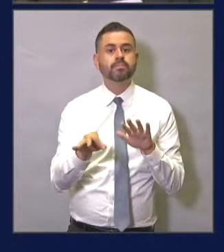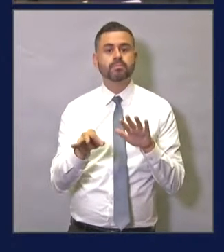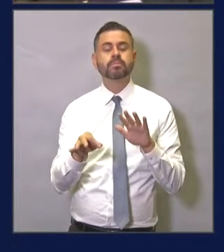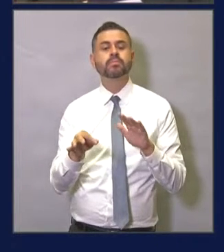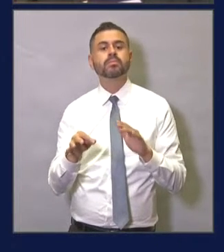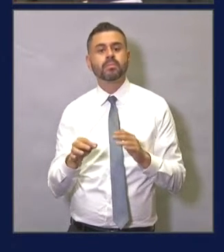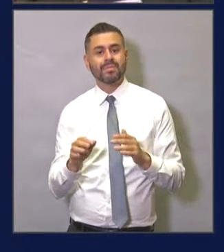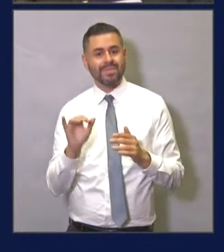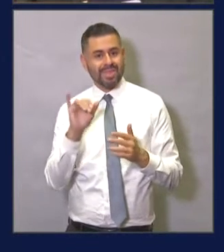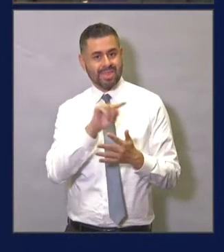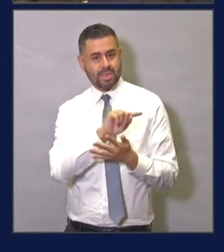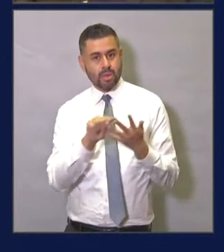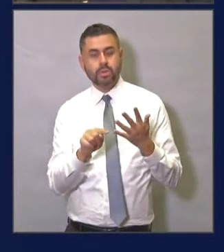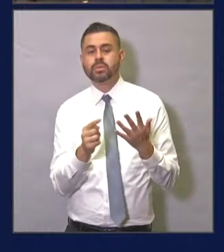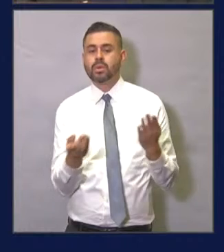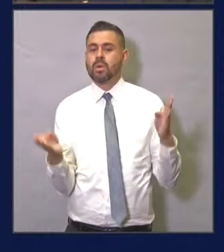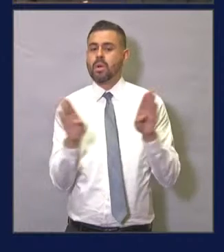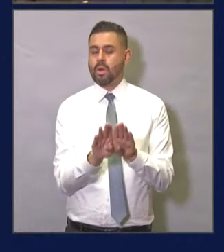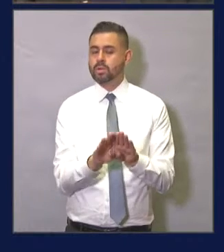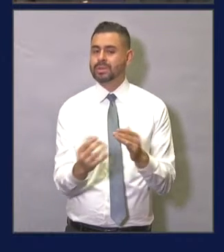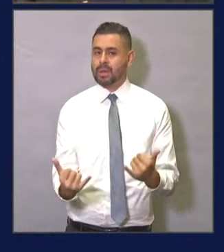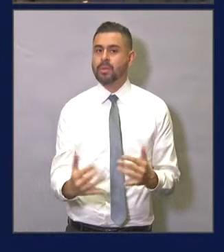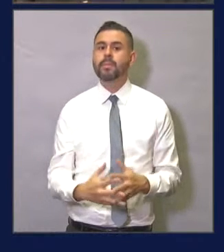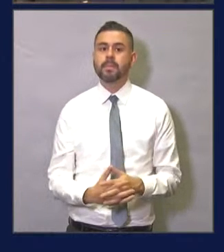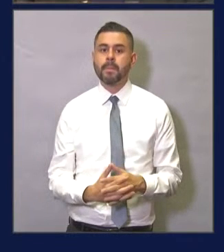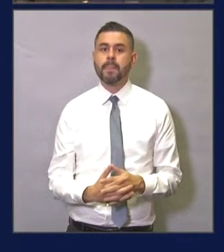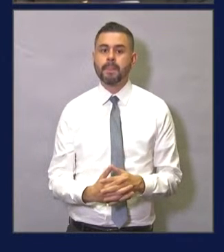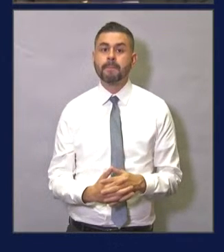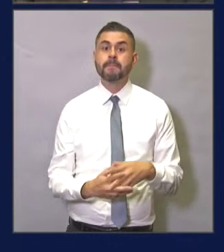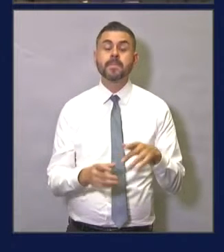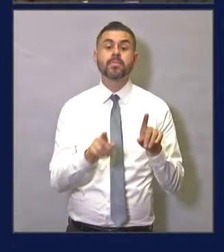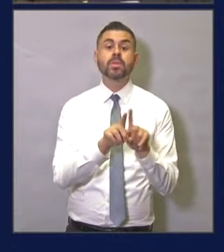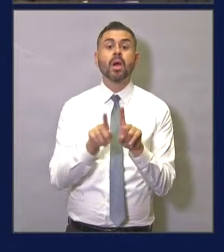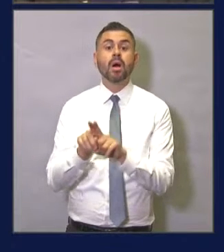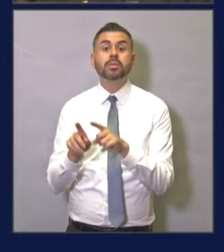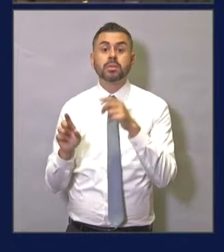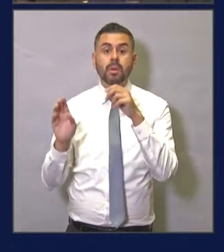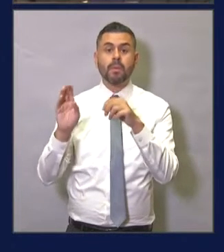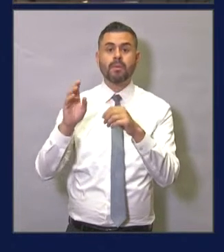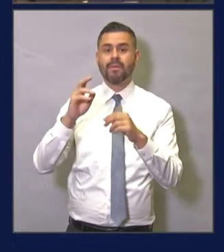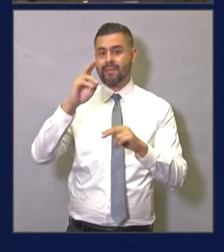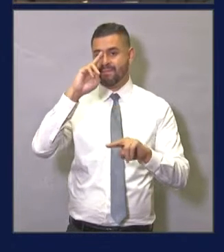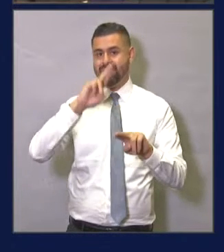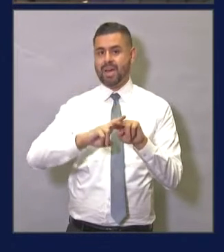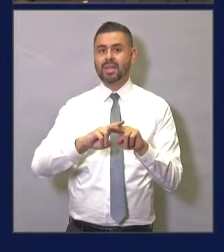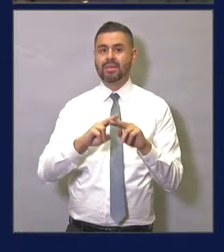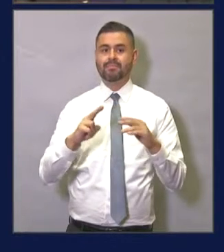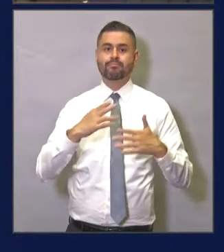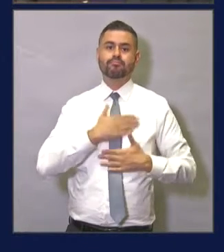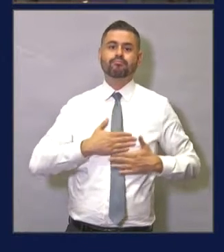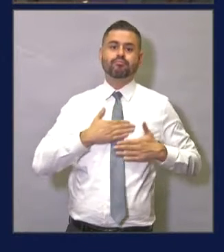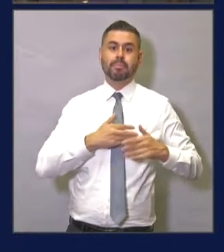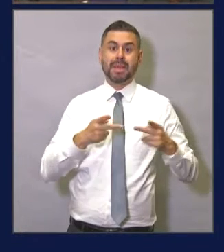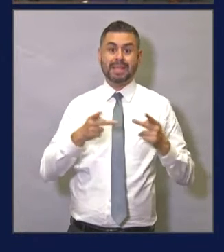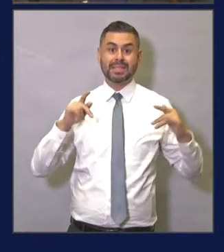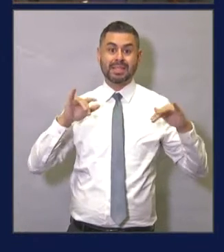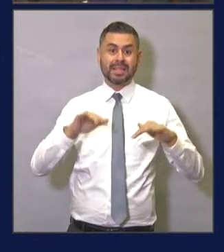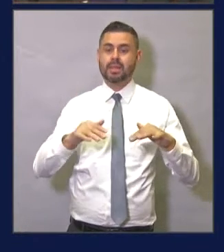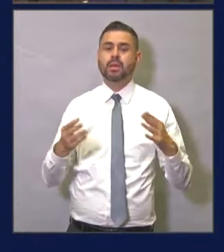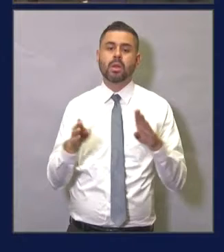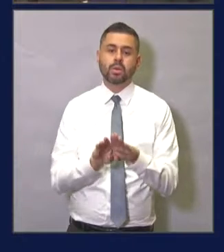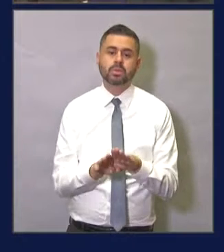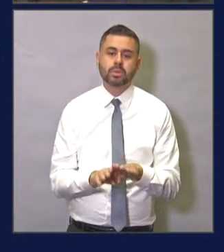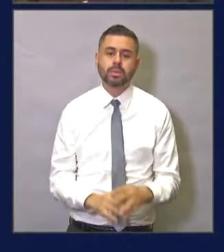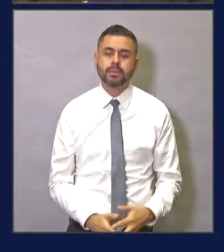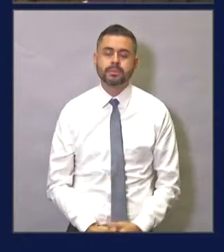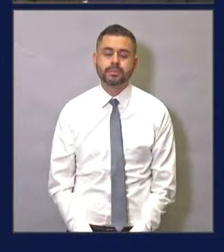barberías y salones para las uñas y centros de entretenimiento familiar. Y las siguientes actividades